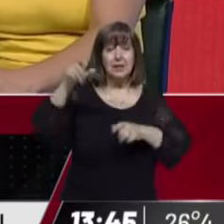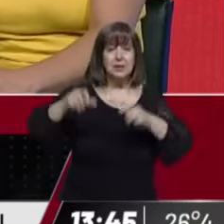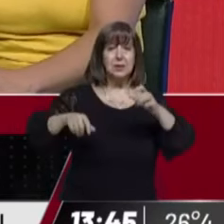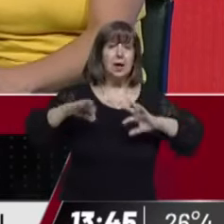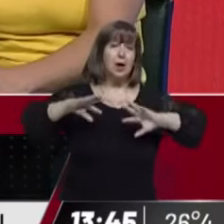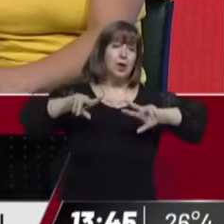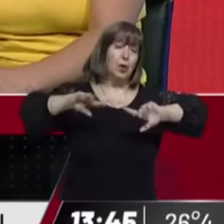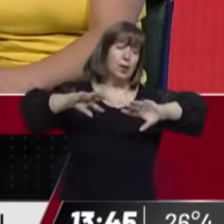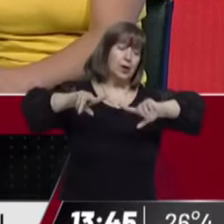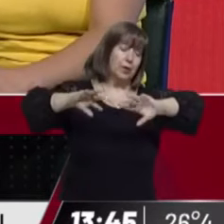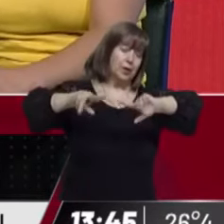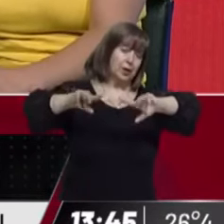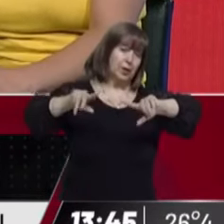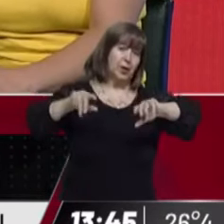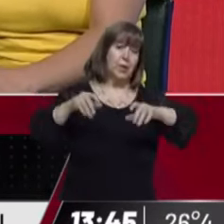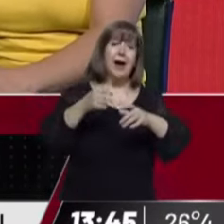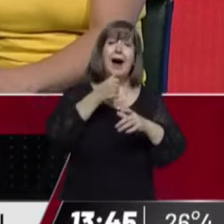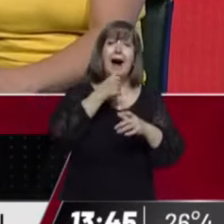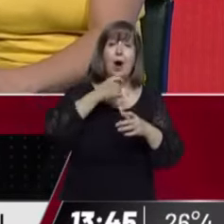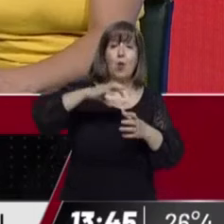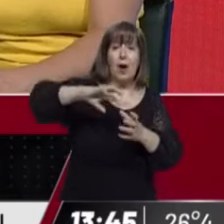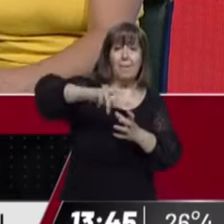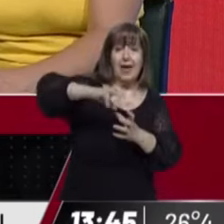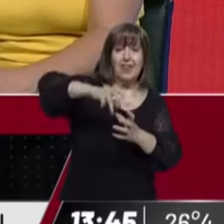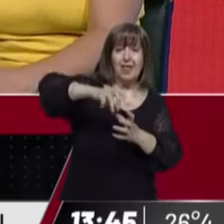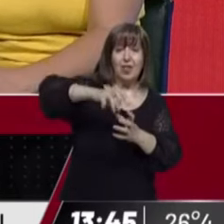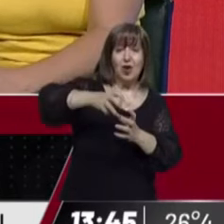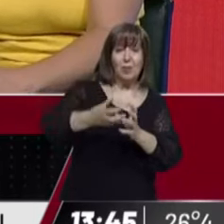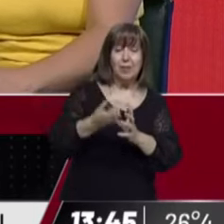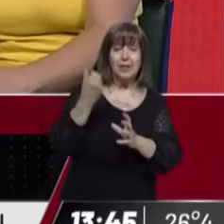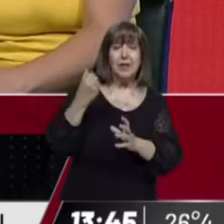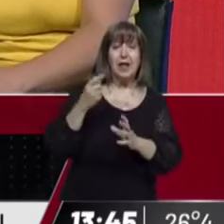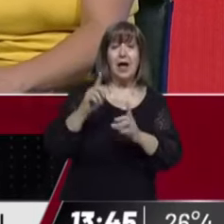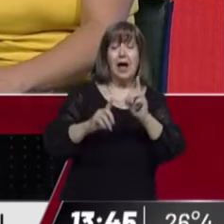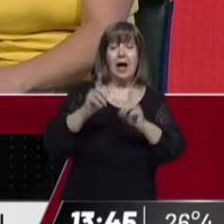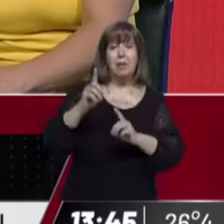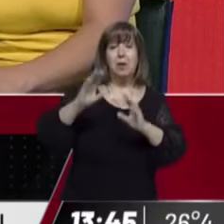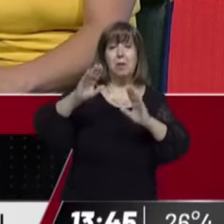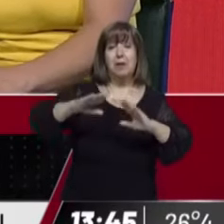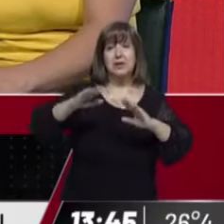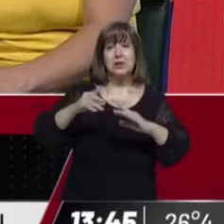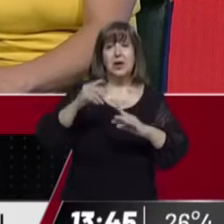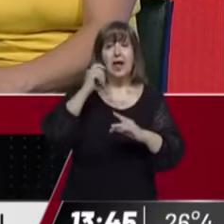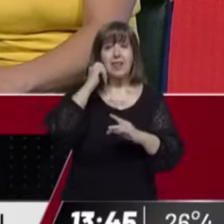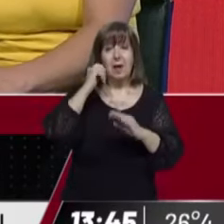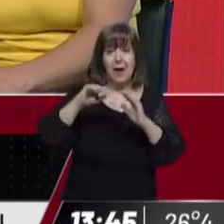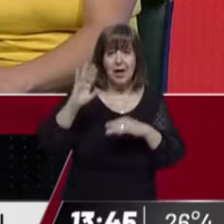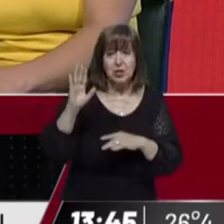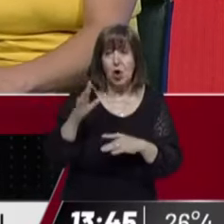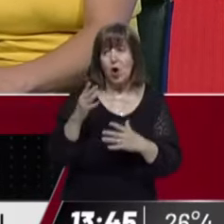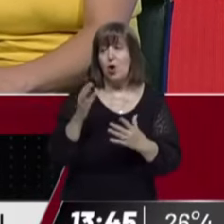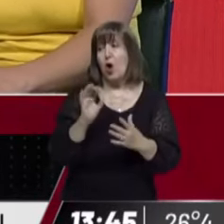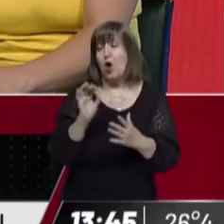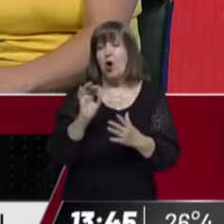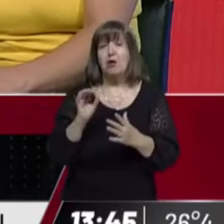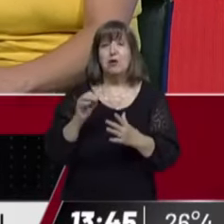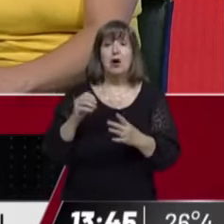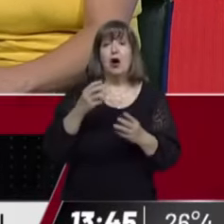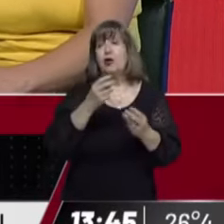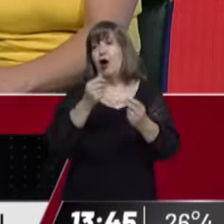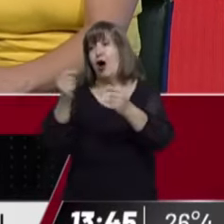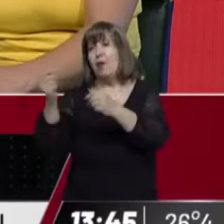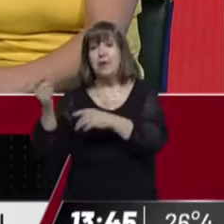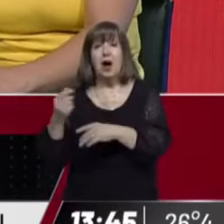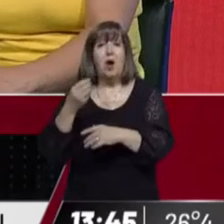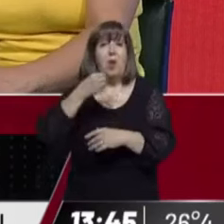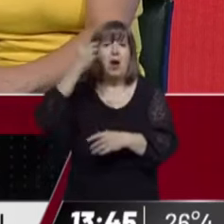estos ladrones, delincuentes, aprovechan la gente mayor de edad que está o sale a hacer una compra o a